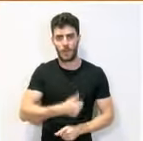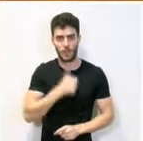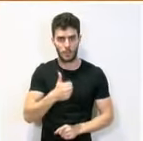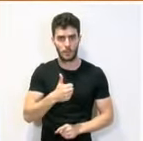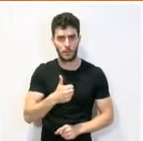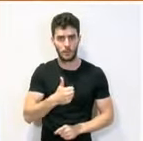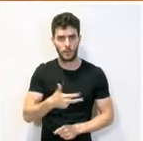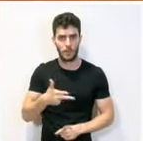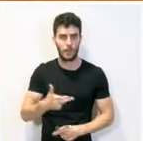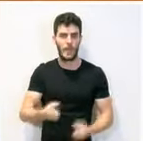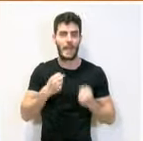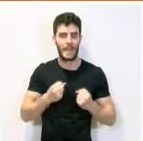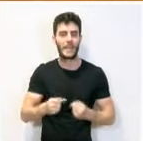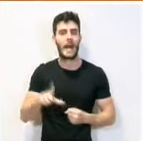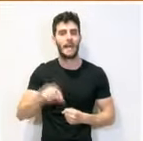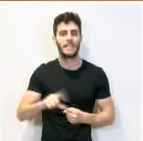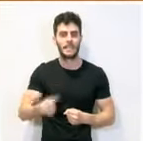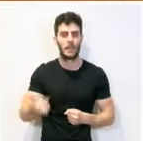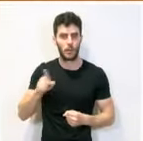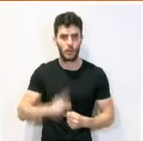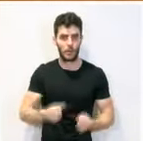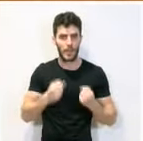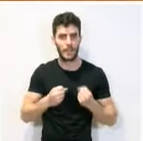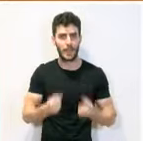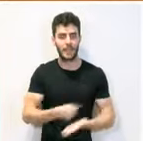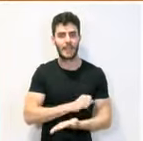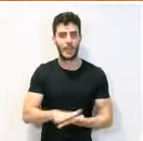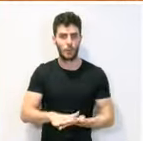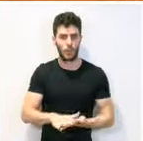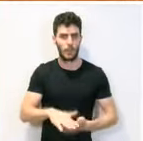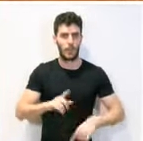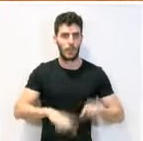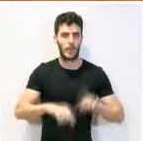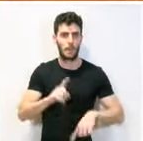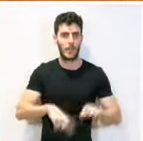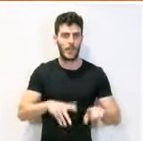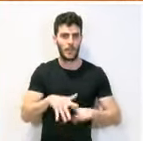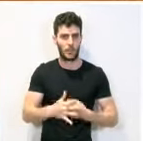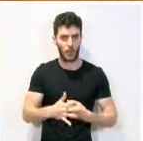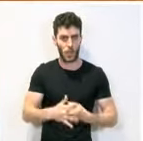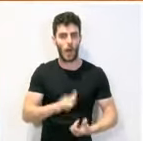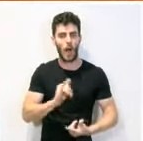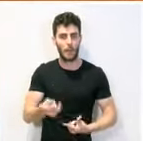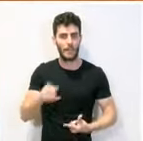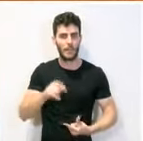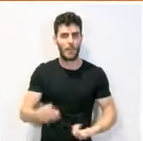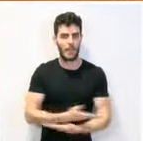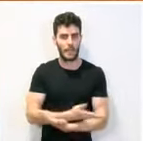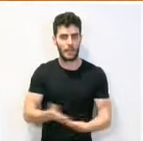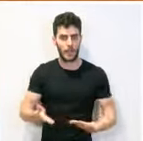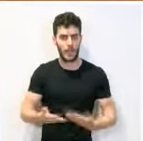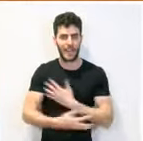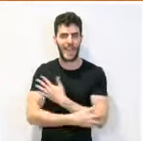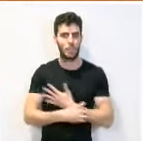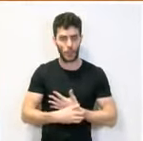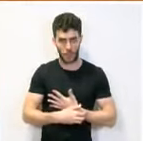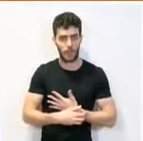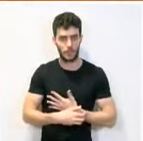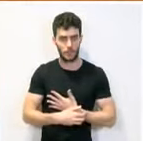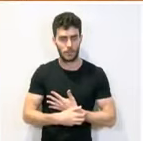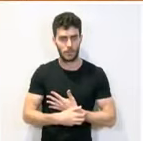energía asequible o energía incluso gratuita en función de las circunstancias que tengan y garantizar que la pobreza no